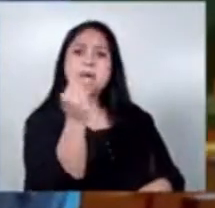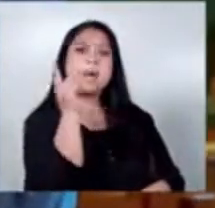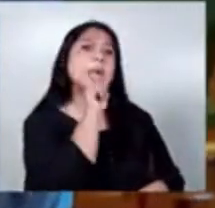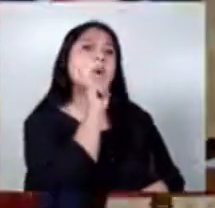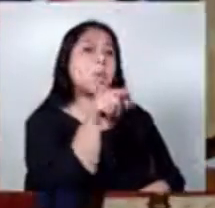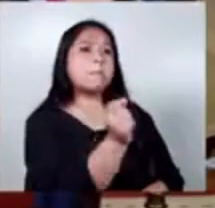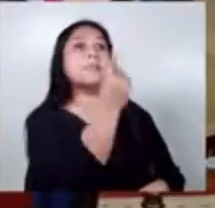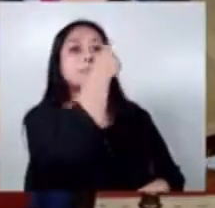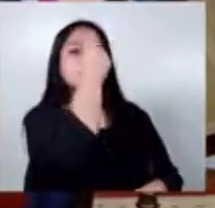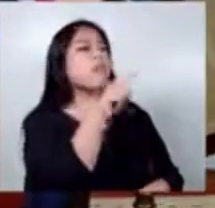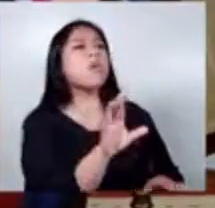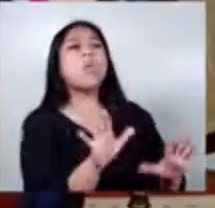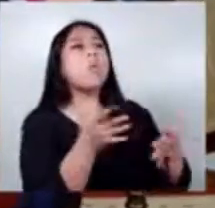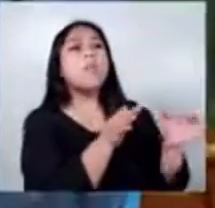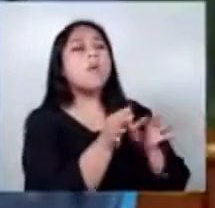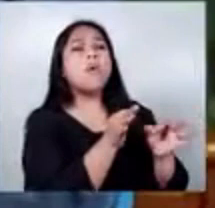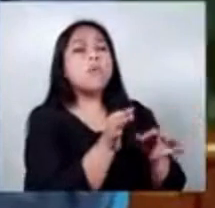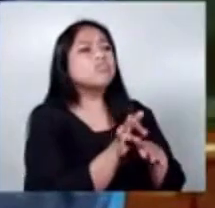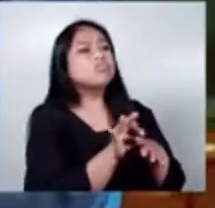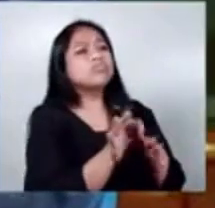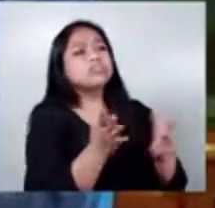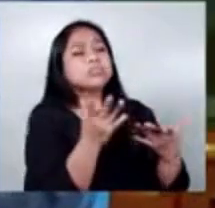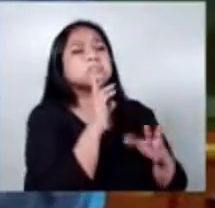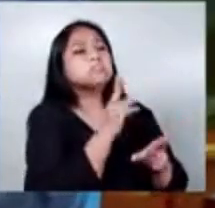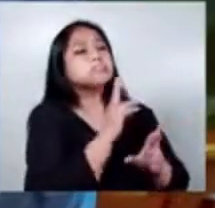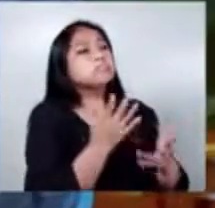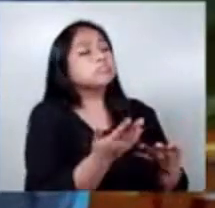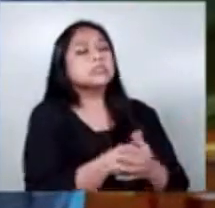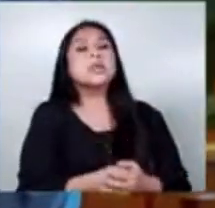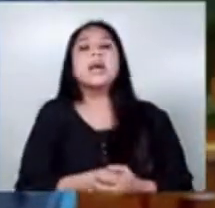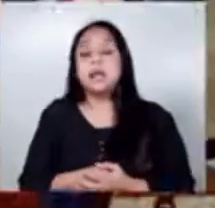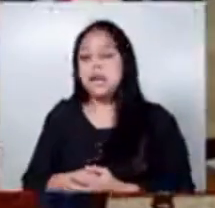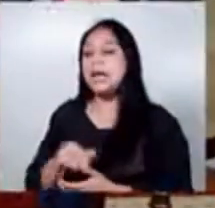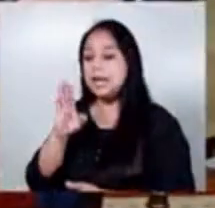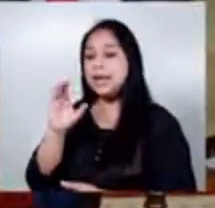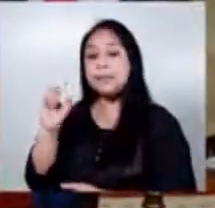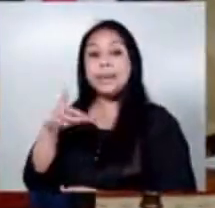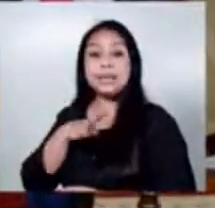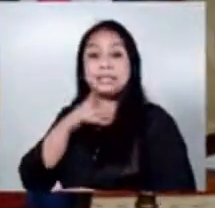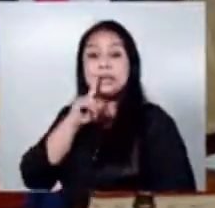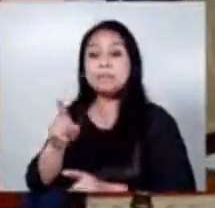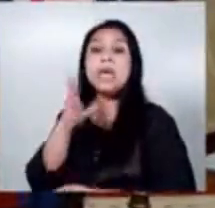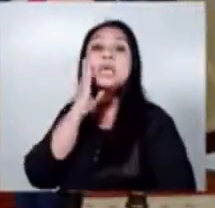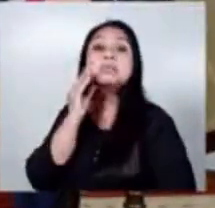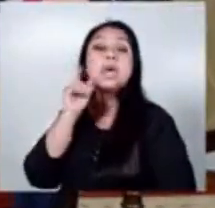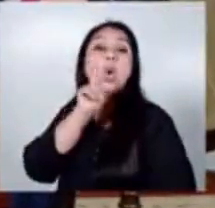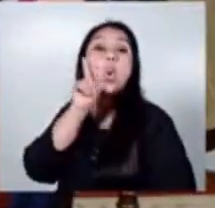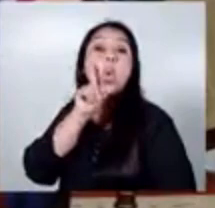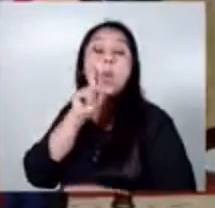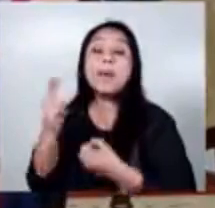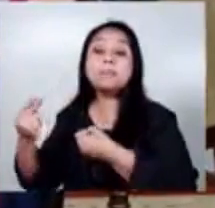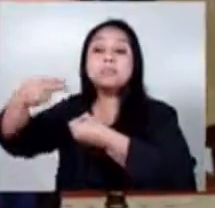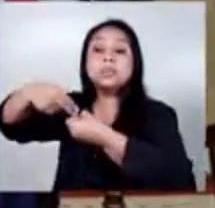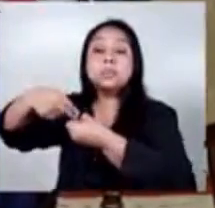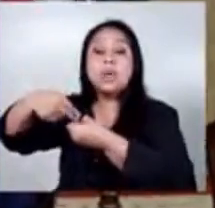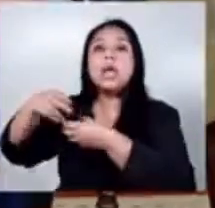dan a jóvenes para que tengan su primer empleo. ¿Cómo funcionan y qué resultados han tenido? Bueno, estas becas tienen por objetivo contratar jóvenes